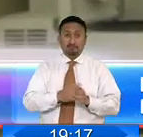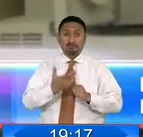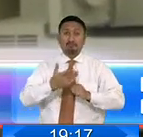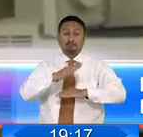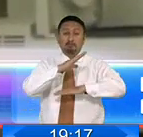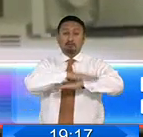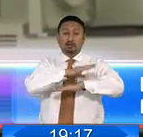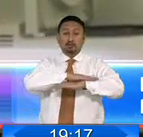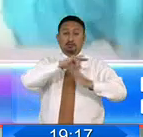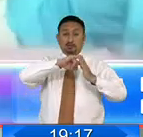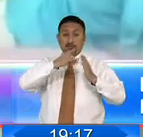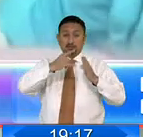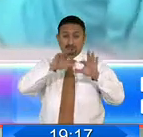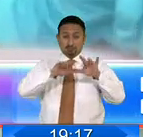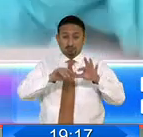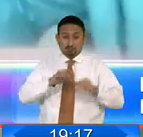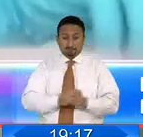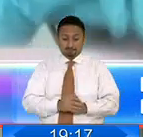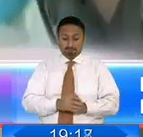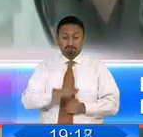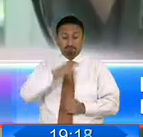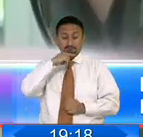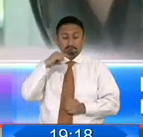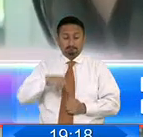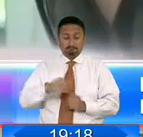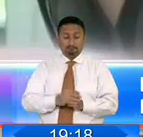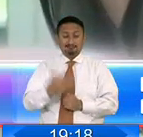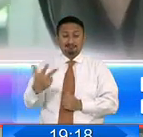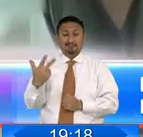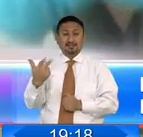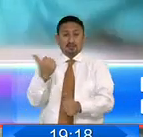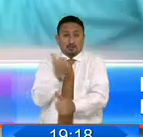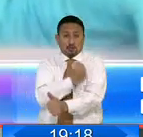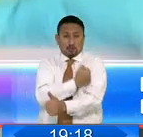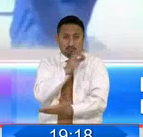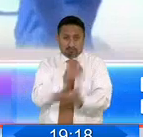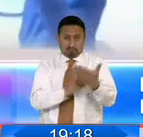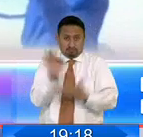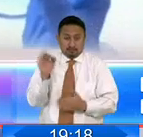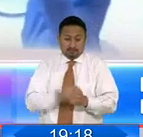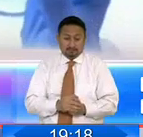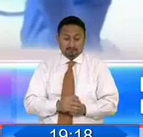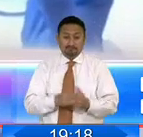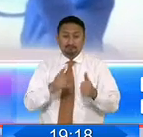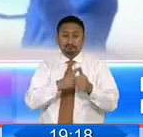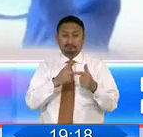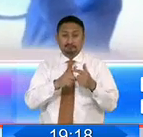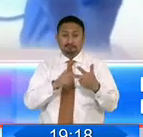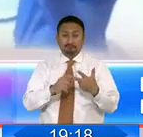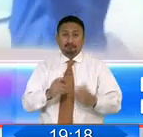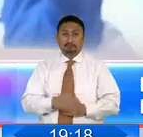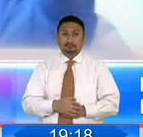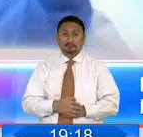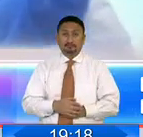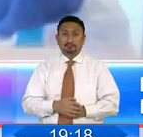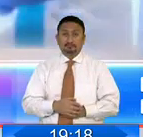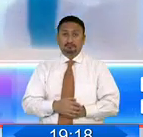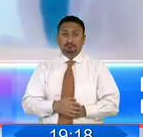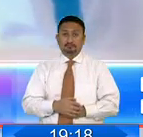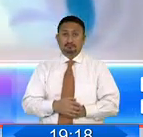tecnológica actualmente rusia cuenta con tres vacunas registradas en viva corona coviba que es